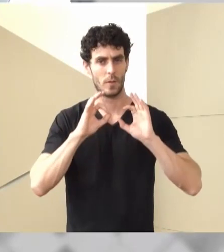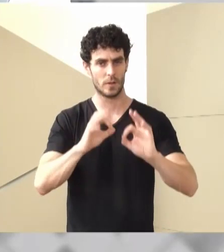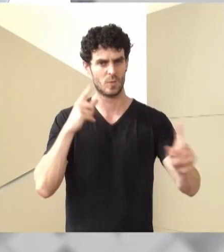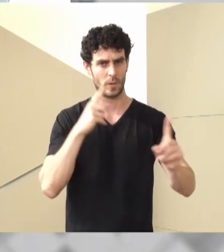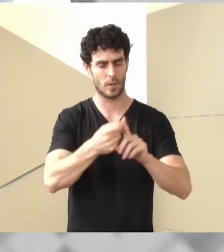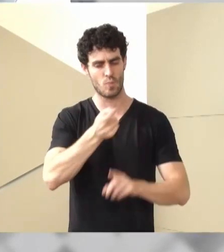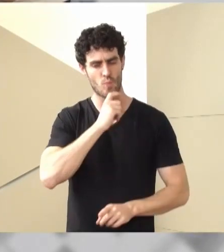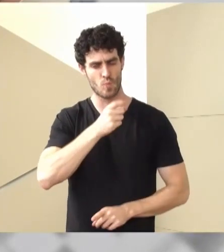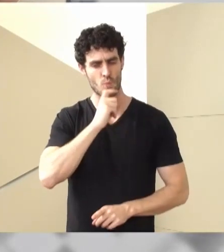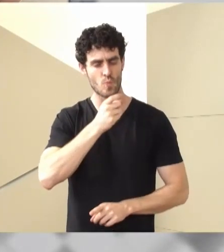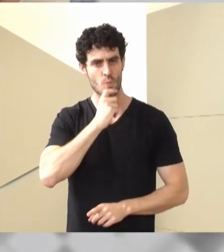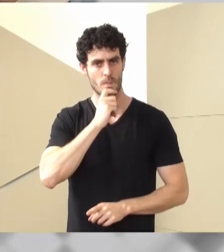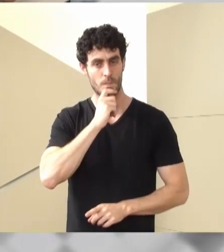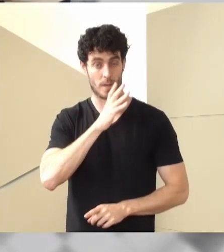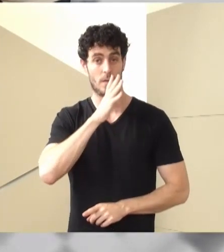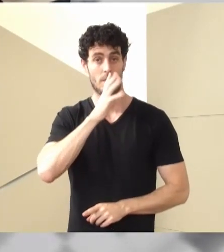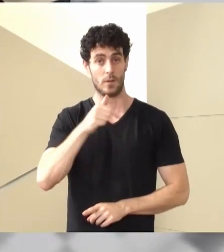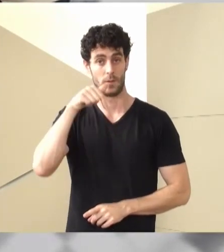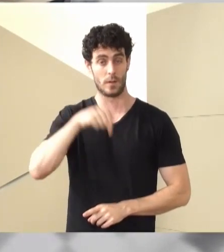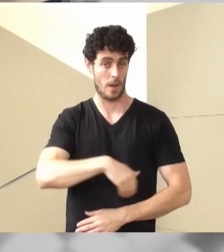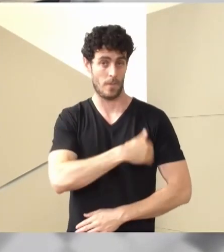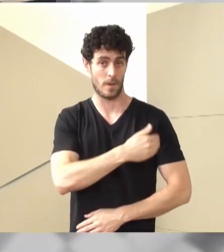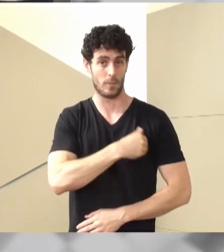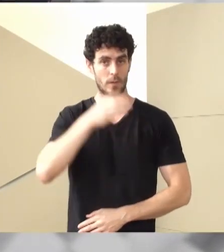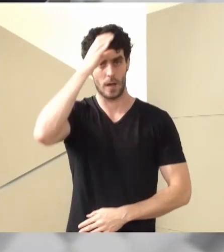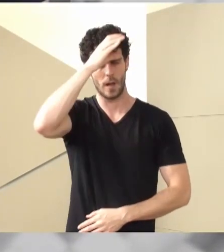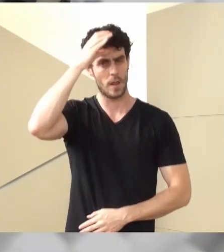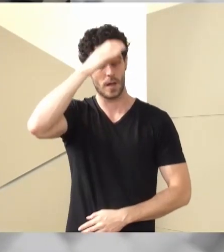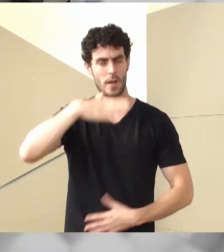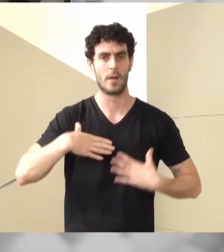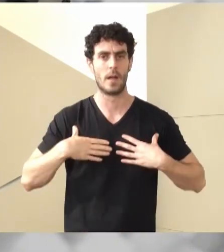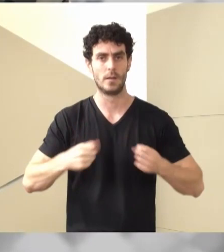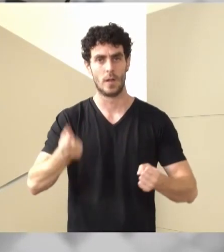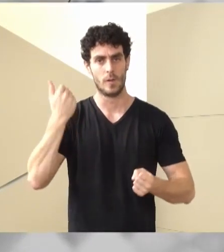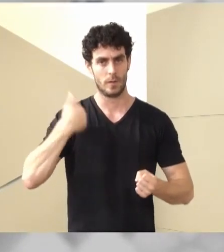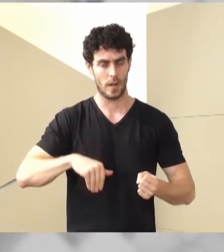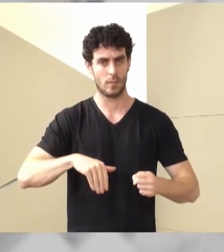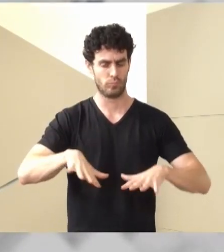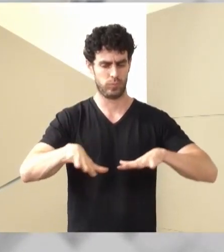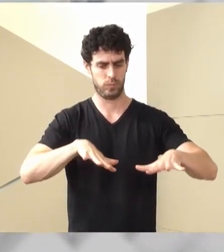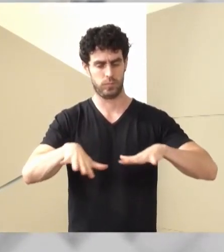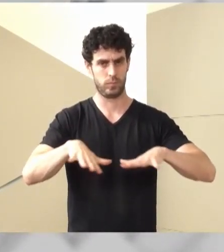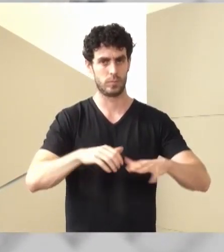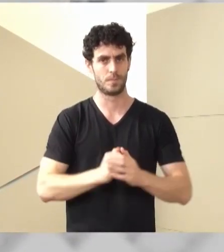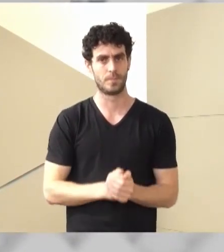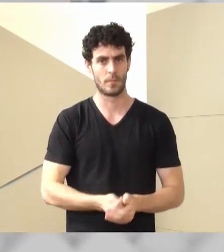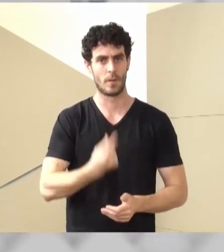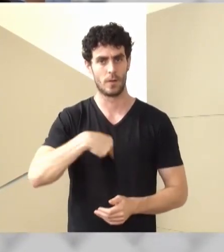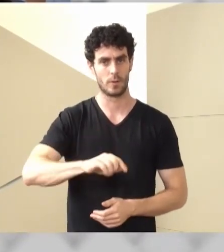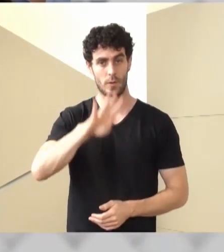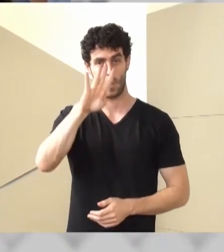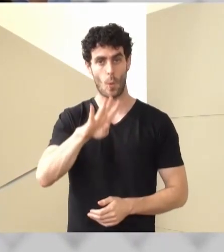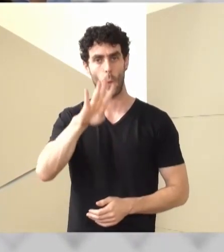reto difícil de lograr. Para ello, aquí en la Facultad de Ciencias de la Salud ya se han puesto manos a la obra. Estamos en cuarto